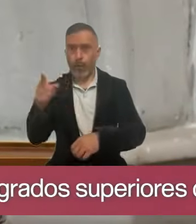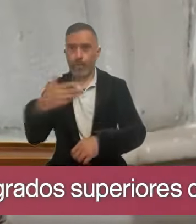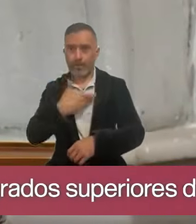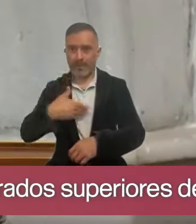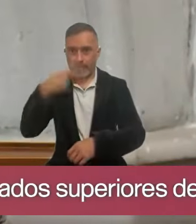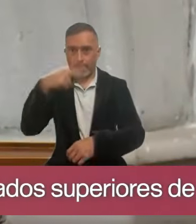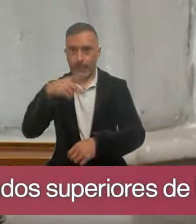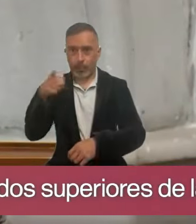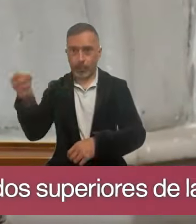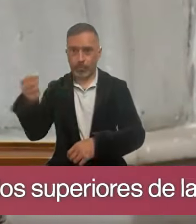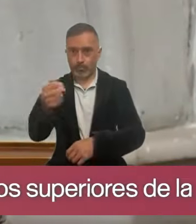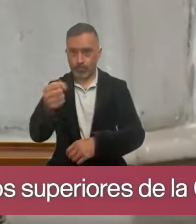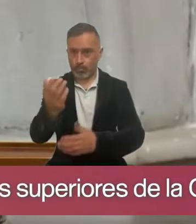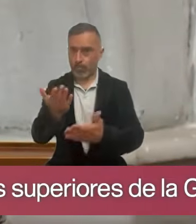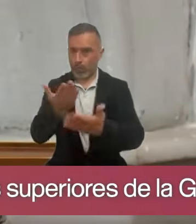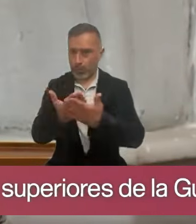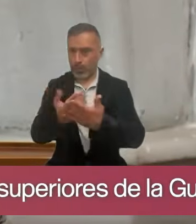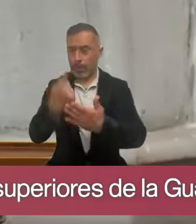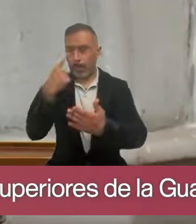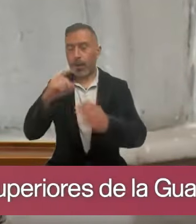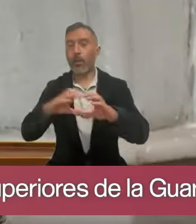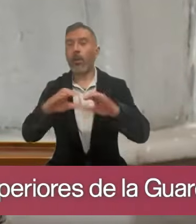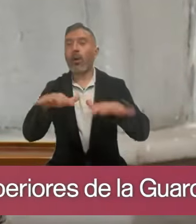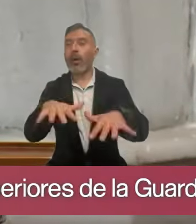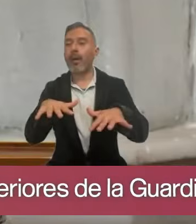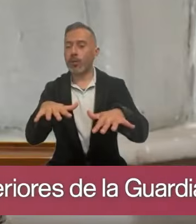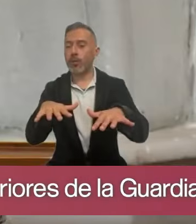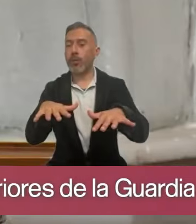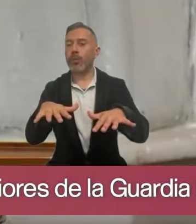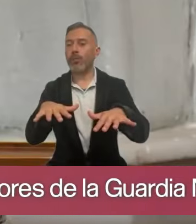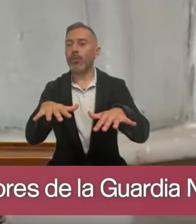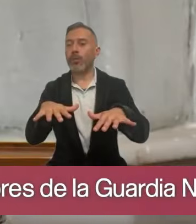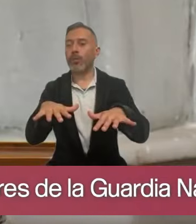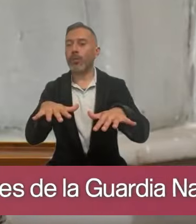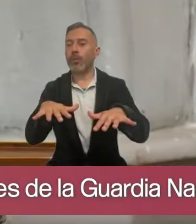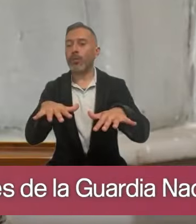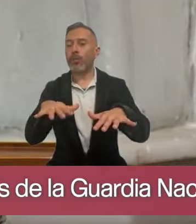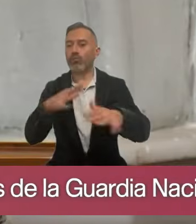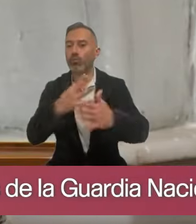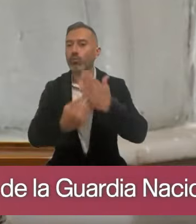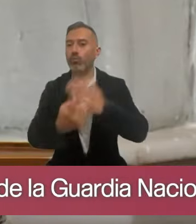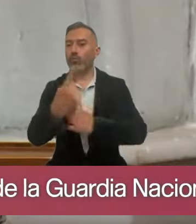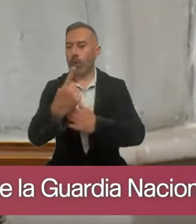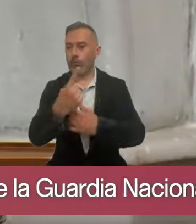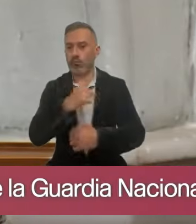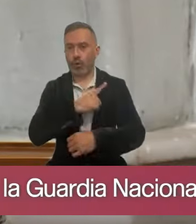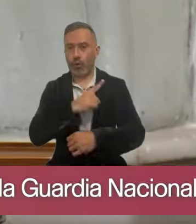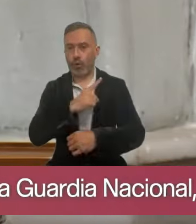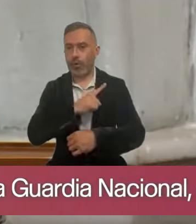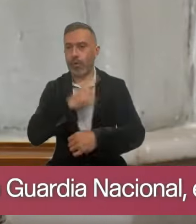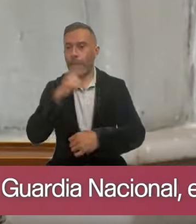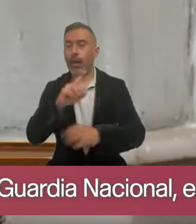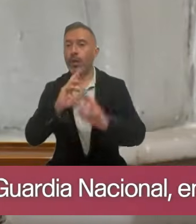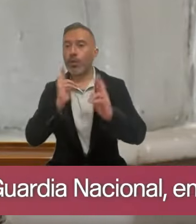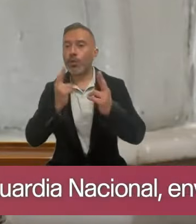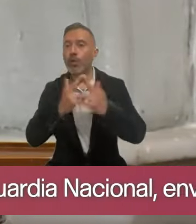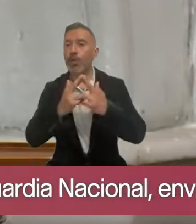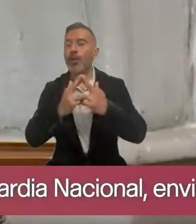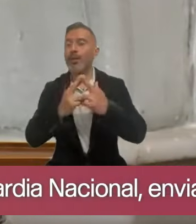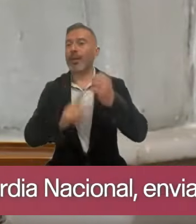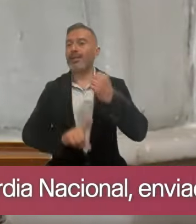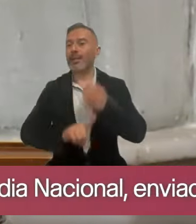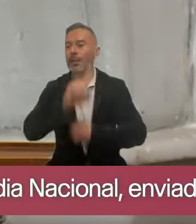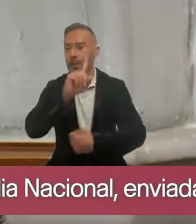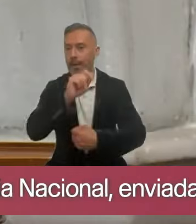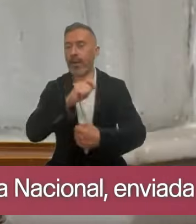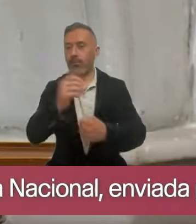la convocatoria del Congreso o de una sola Cámara a sesiones extraordinarias, siendo necesario en ambos